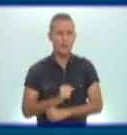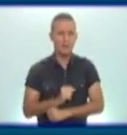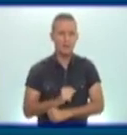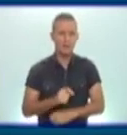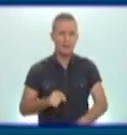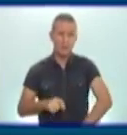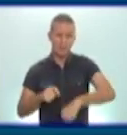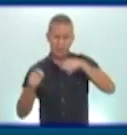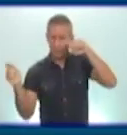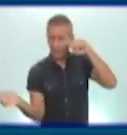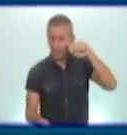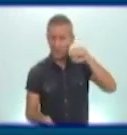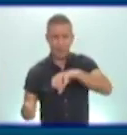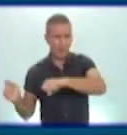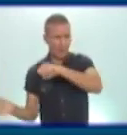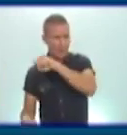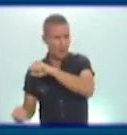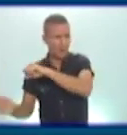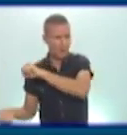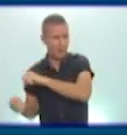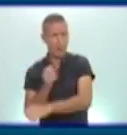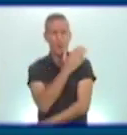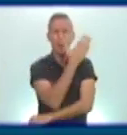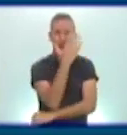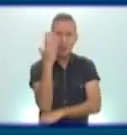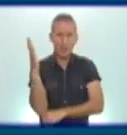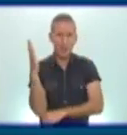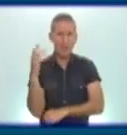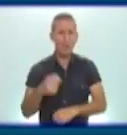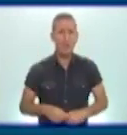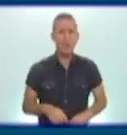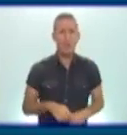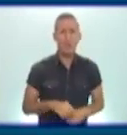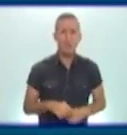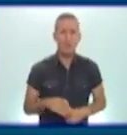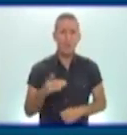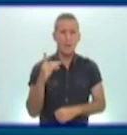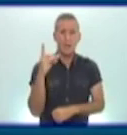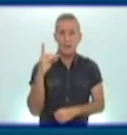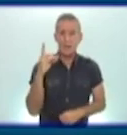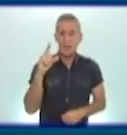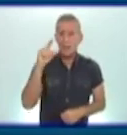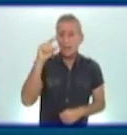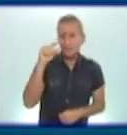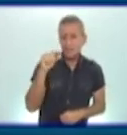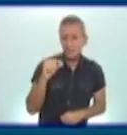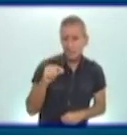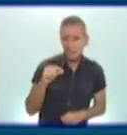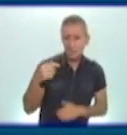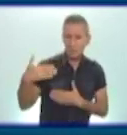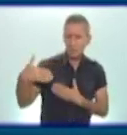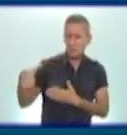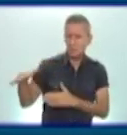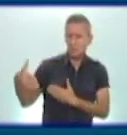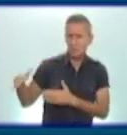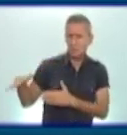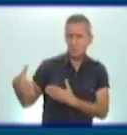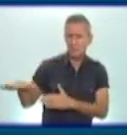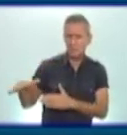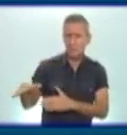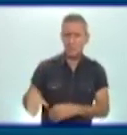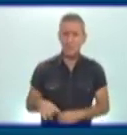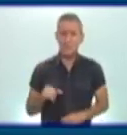arboleda. Muy bien. Y los sustantivos aumentativos, diminutivos y despectivos, por supuesto,